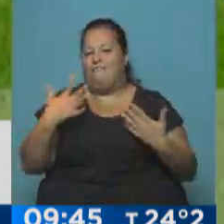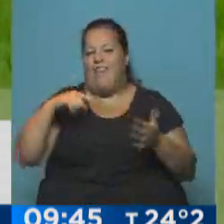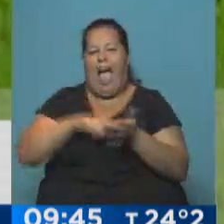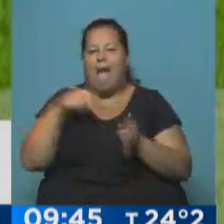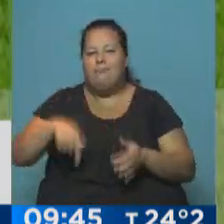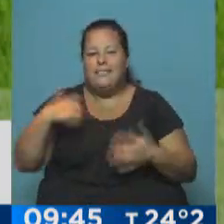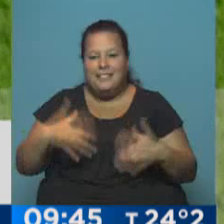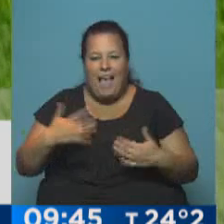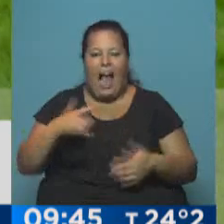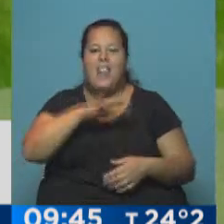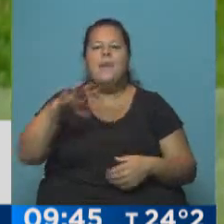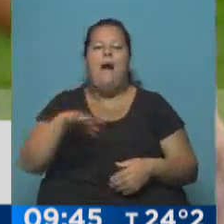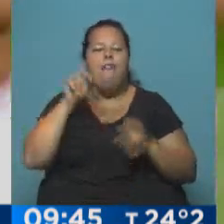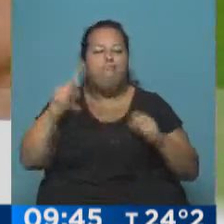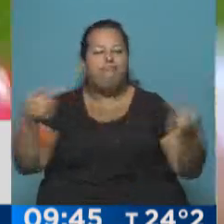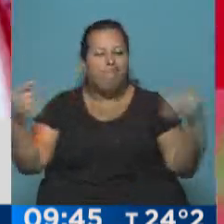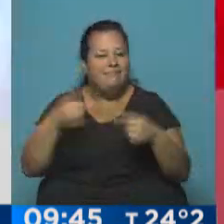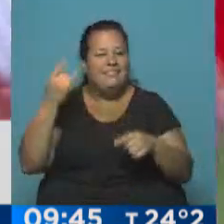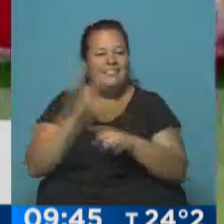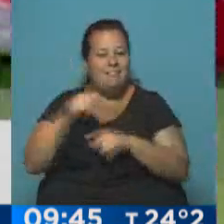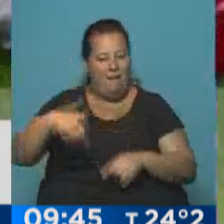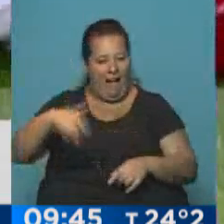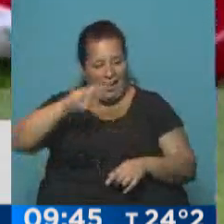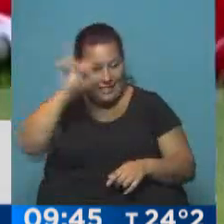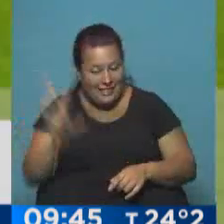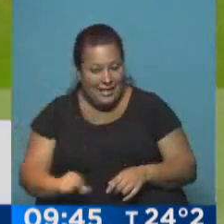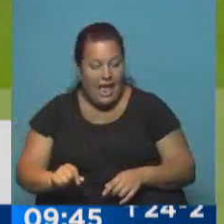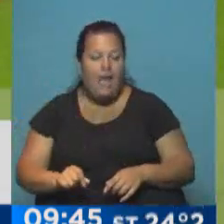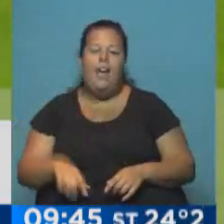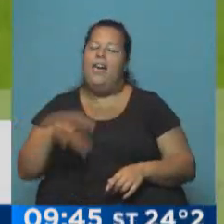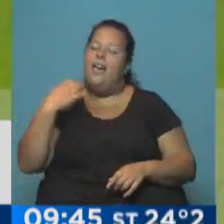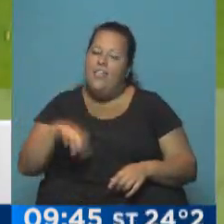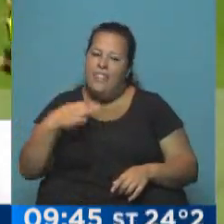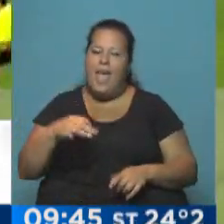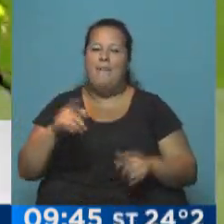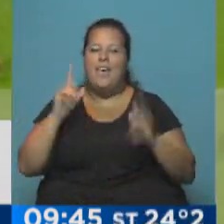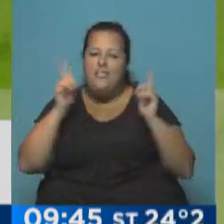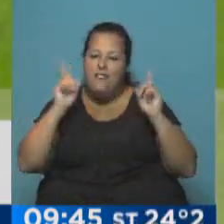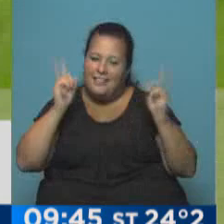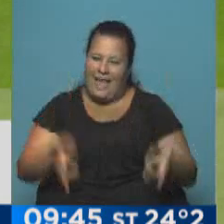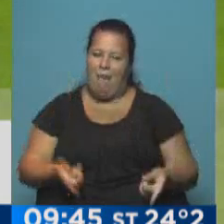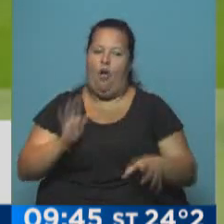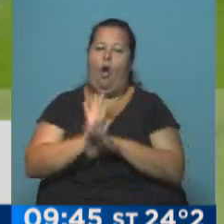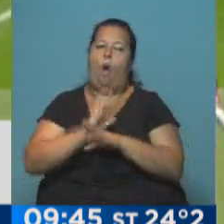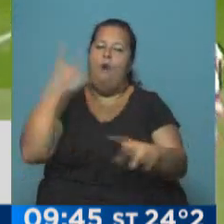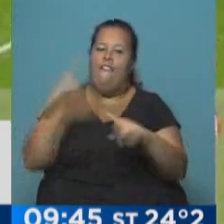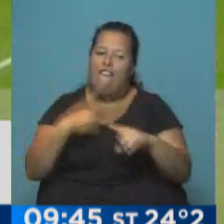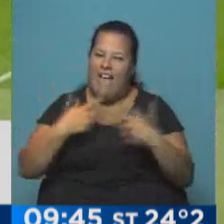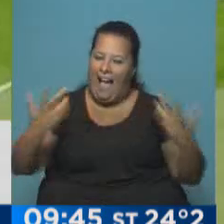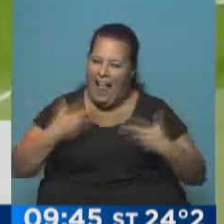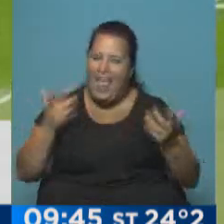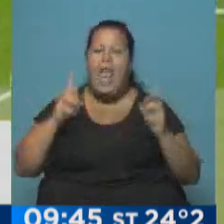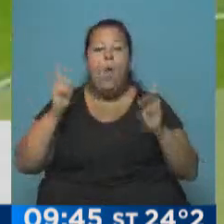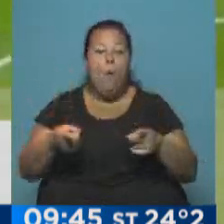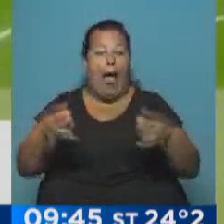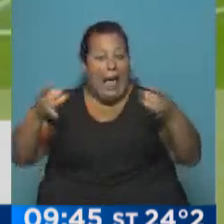porteños y barriales que tiene la República Argentina, merece vivirse también como una verdadera fiesta, a pesar de que